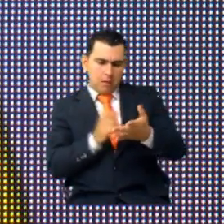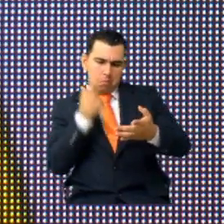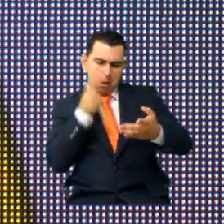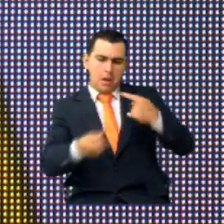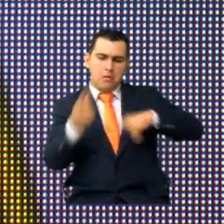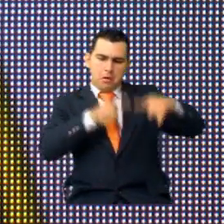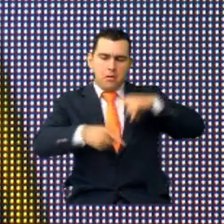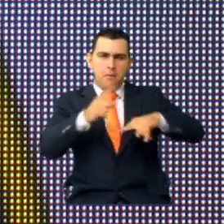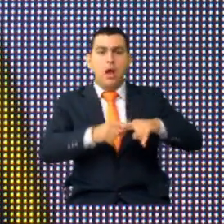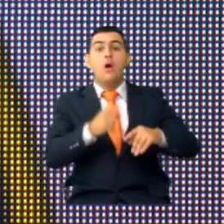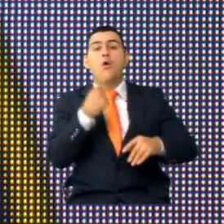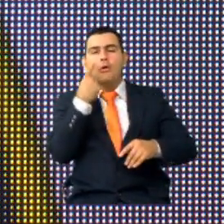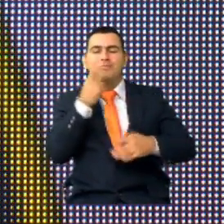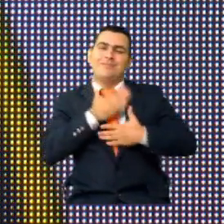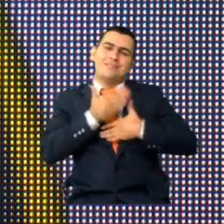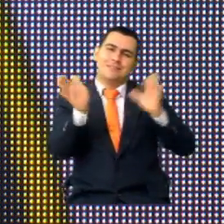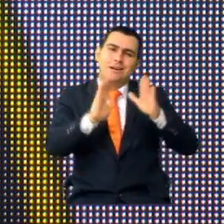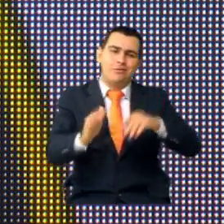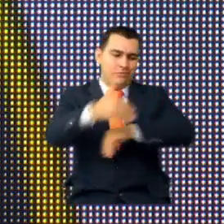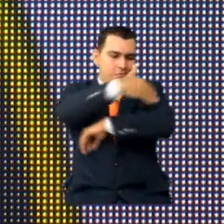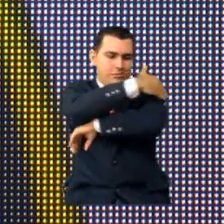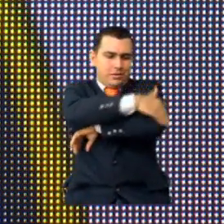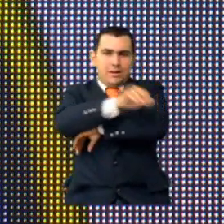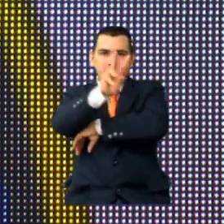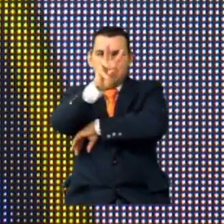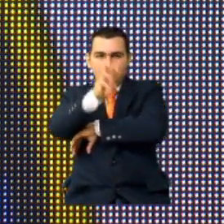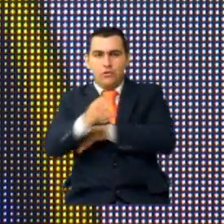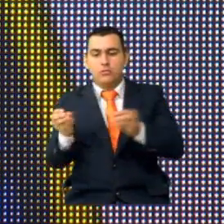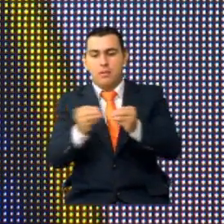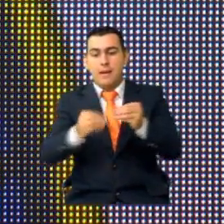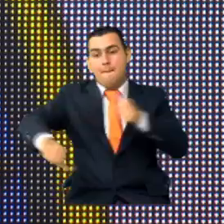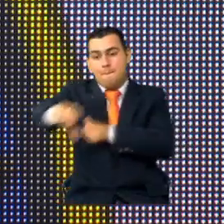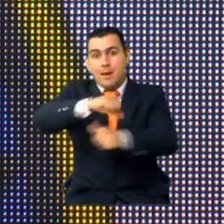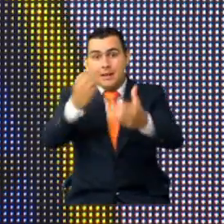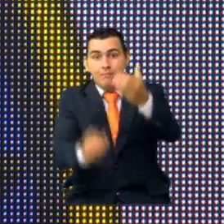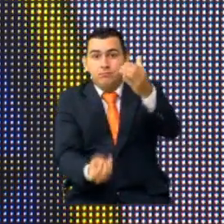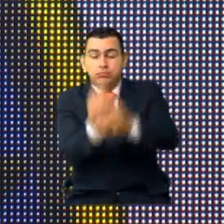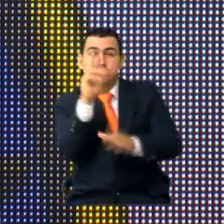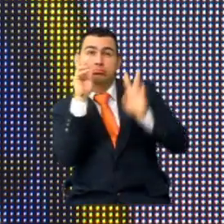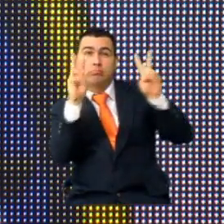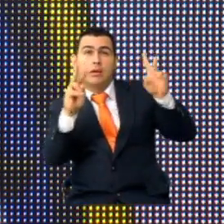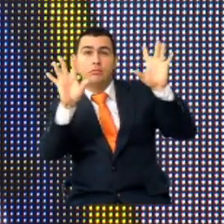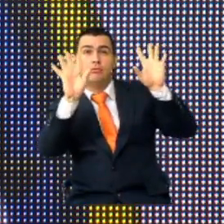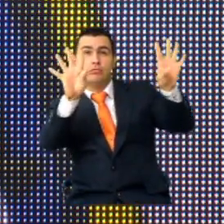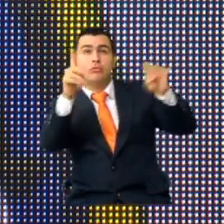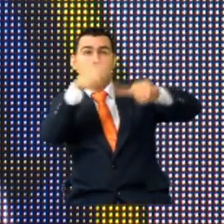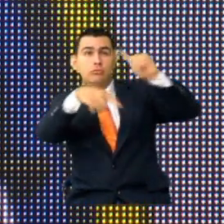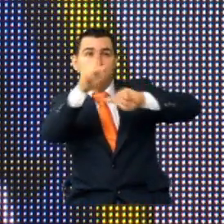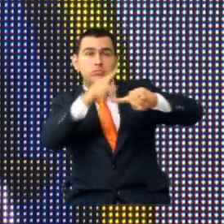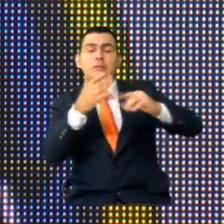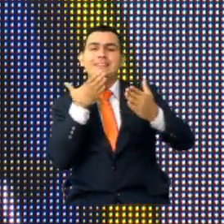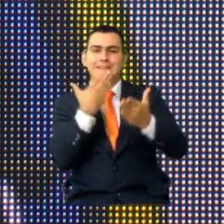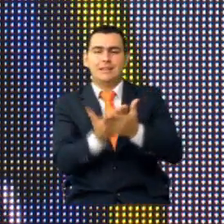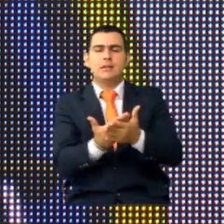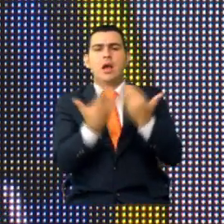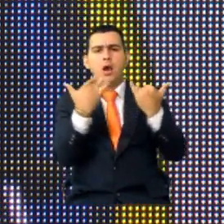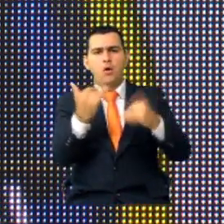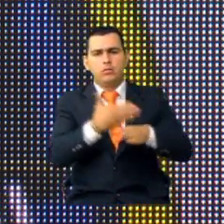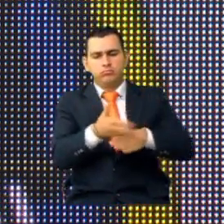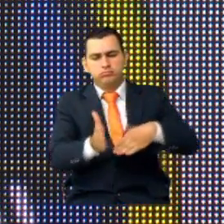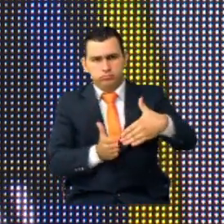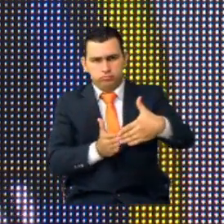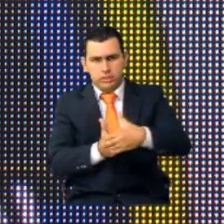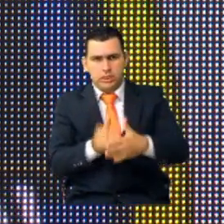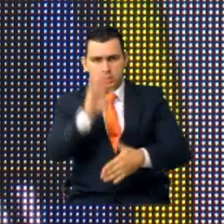ven desde el Parque de la Vida y la Carrera 28 gracias a las pantallas instaladas por Digital Publicity. Nosotros hacemos una pausa. Ya regresamos con